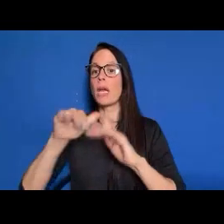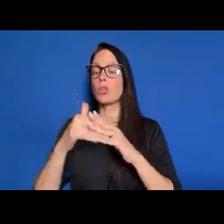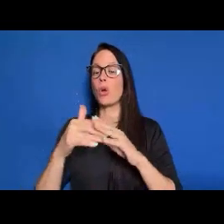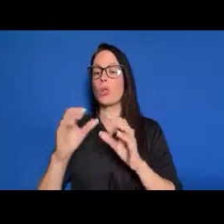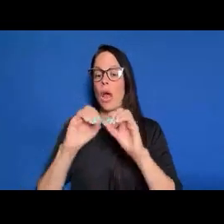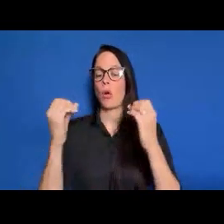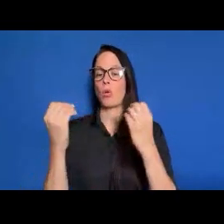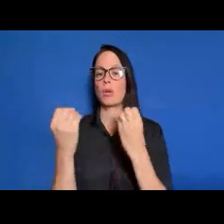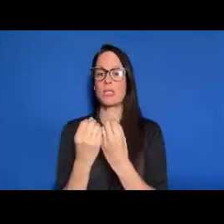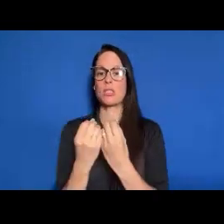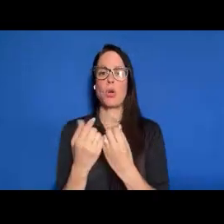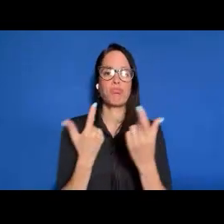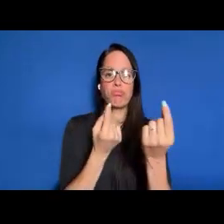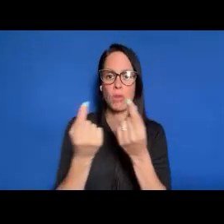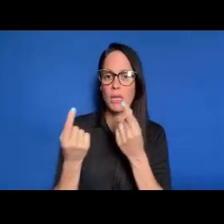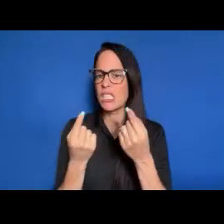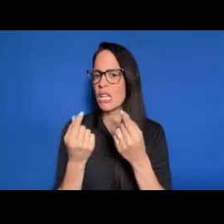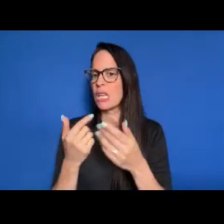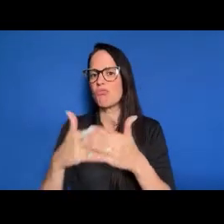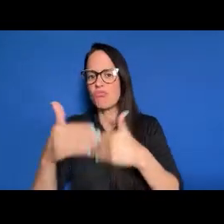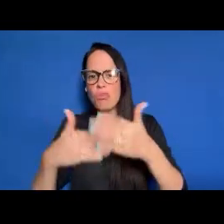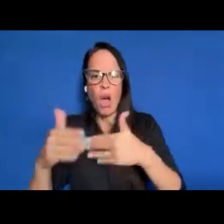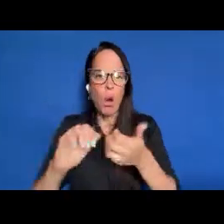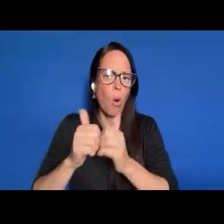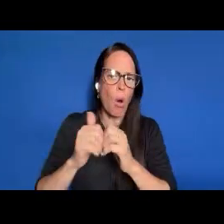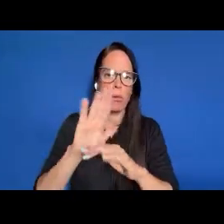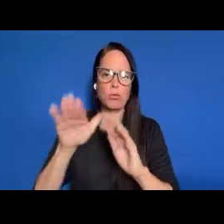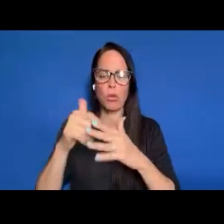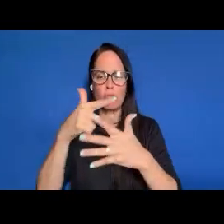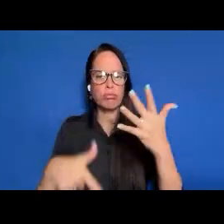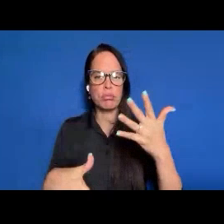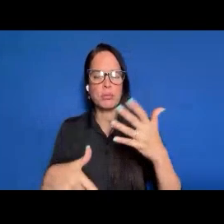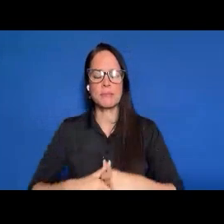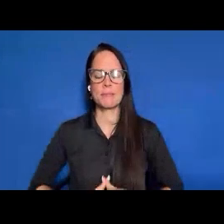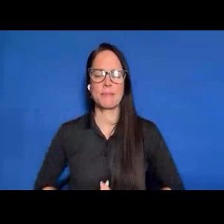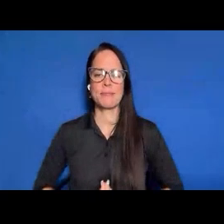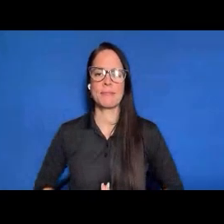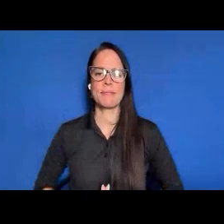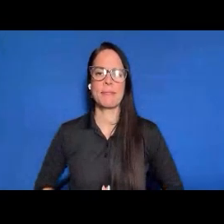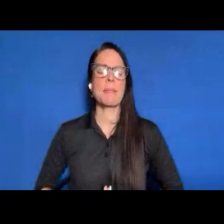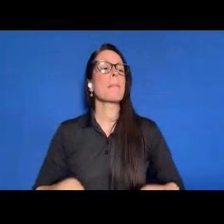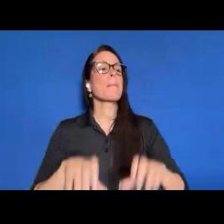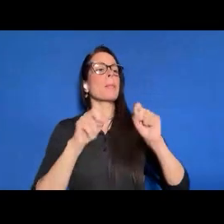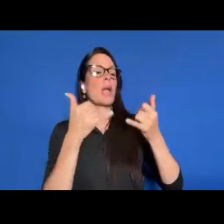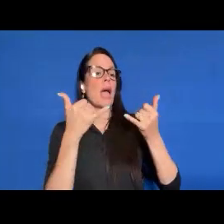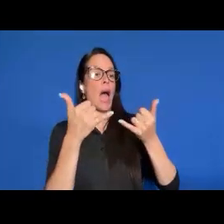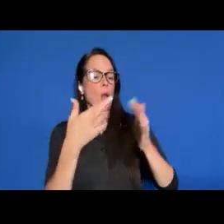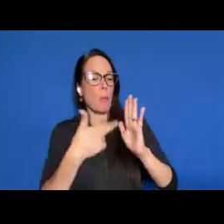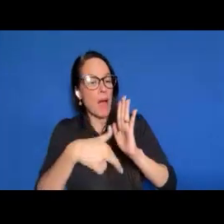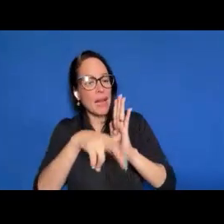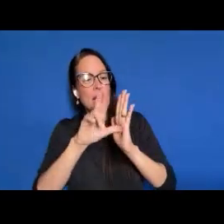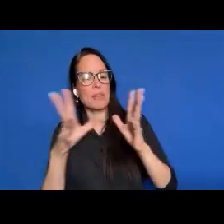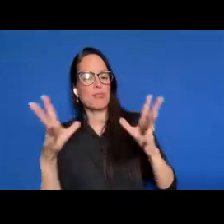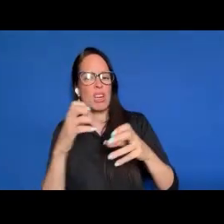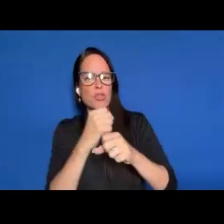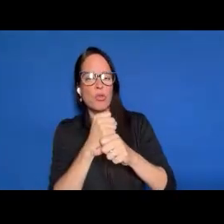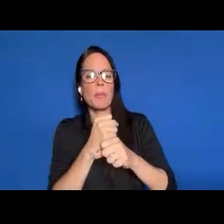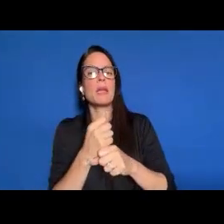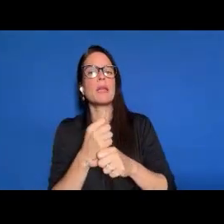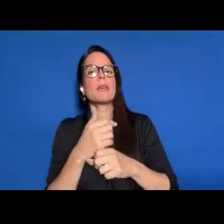vamos a hacer, ¿verdad?, el próximo paso. Perfecto. Vamos así, como les dije, a repasar un poquito este proceso de evaluación a favor de las personas